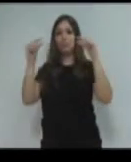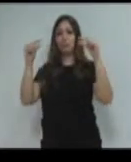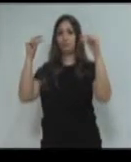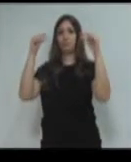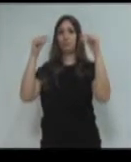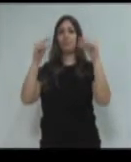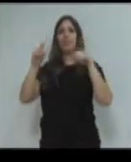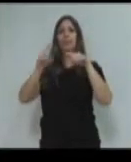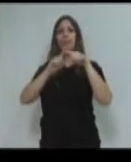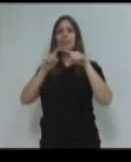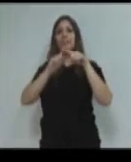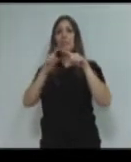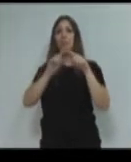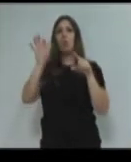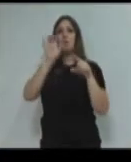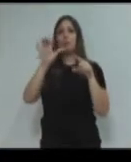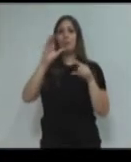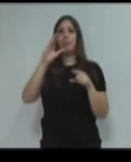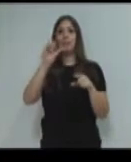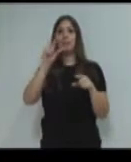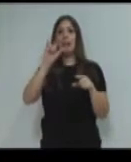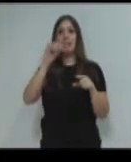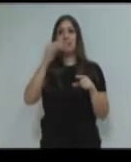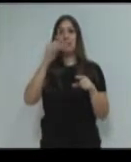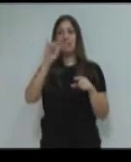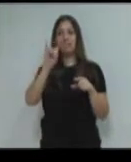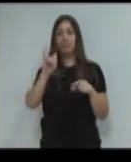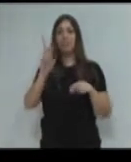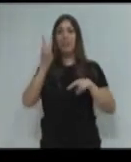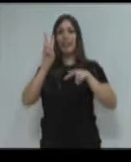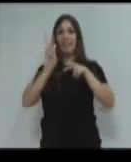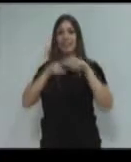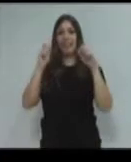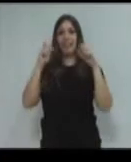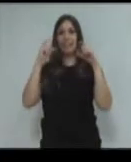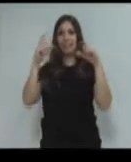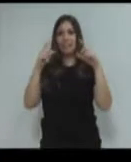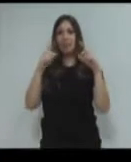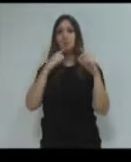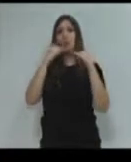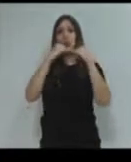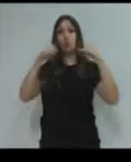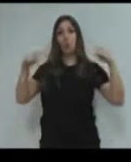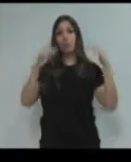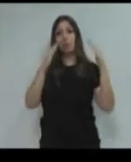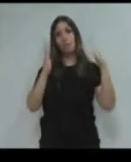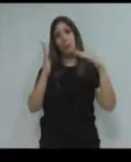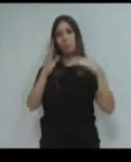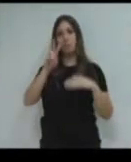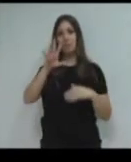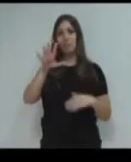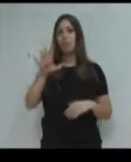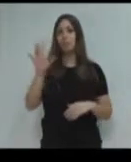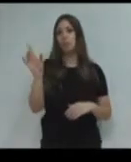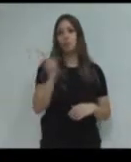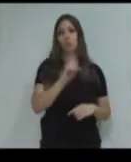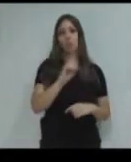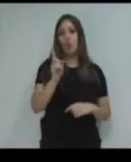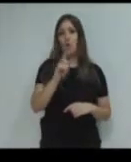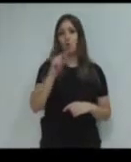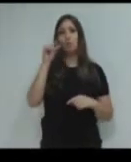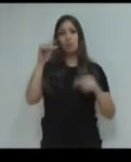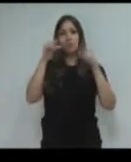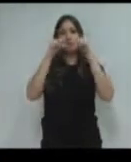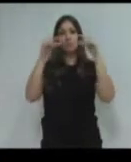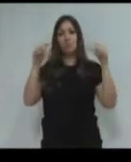tipo de fuente calibrí, negrita, subrayada, 25. No, eso no es un título 1, eso es una fuente